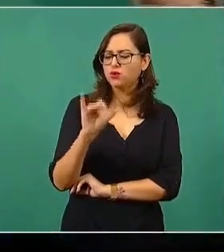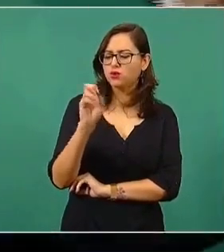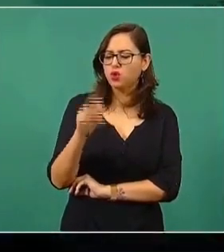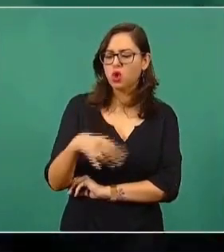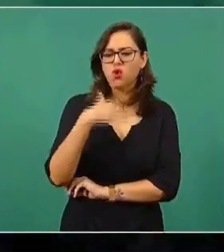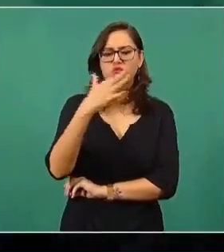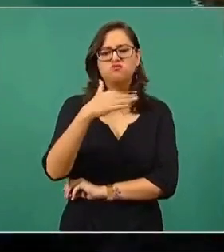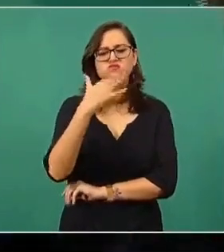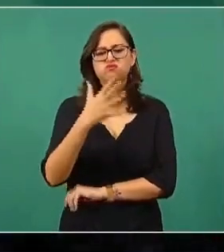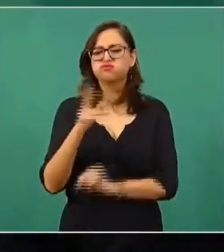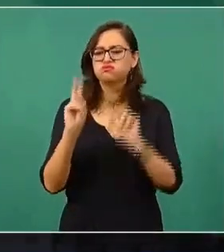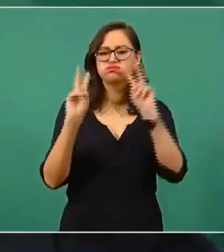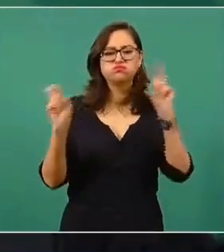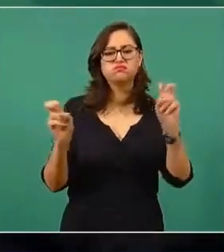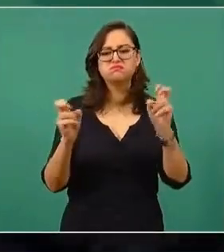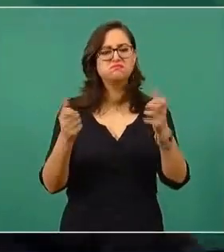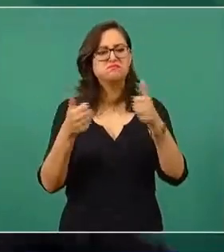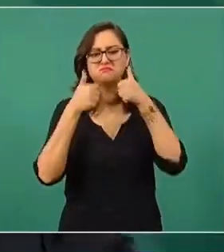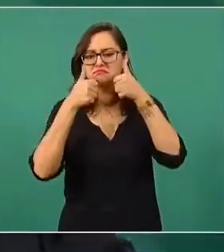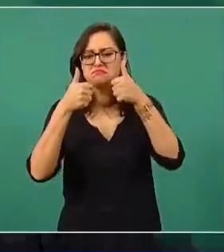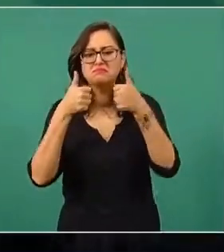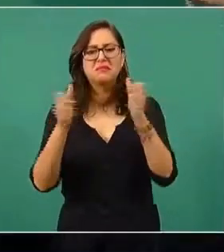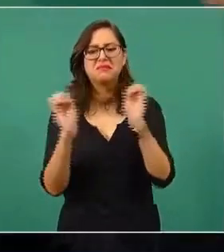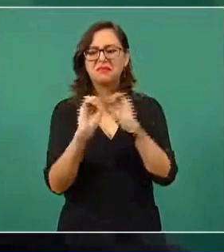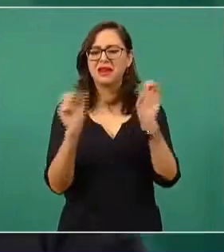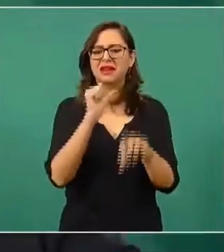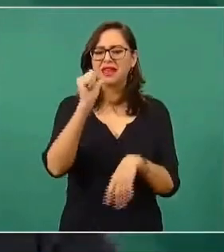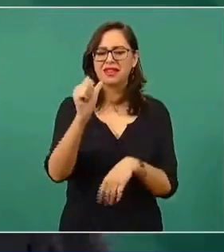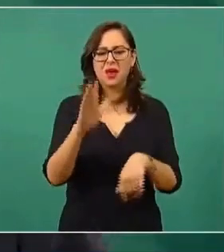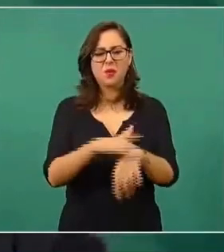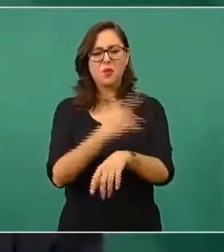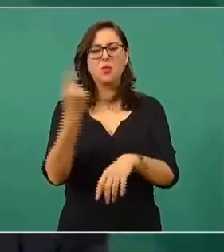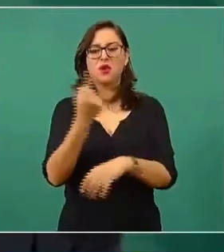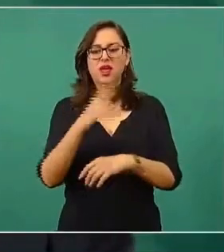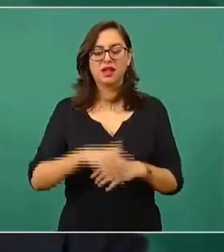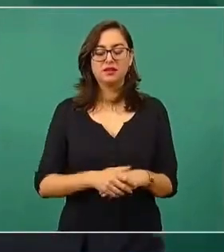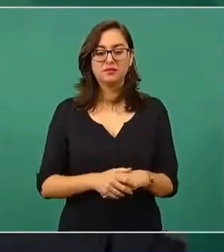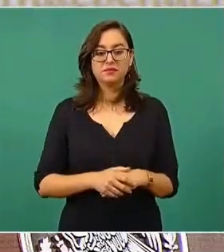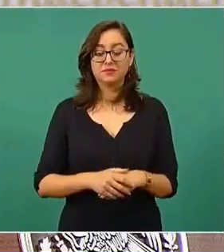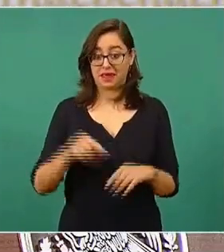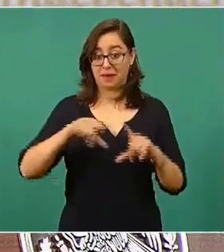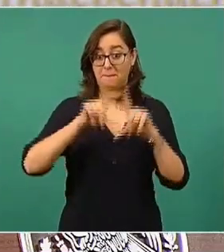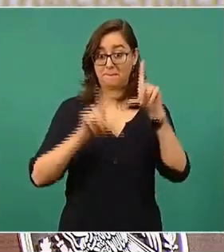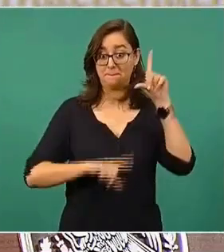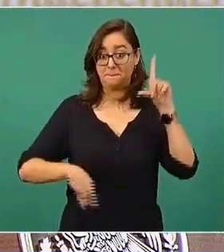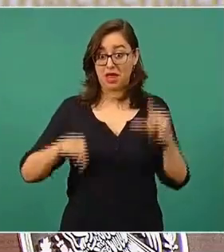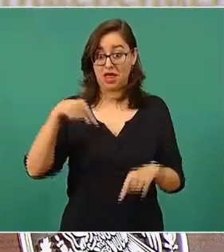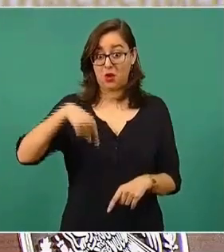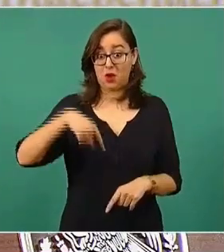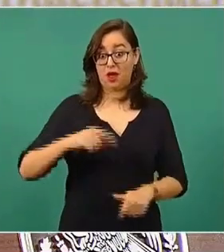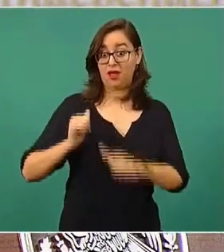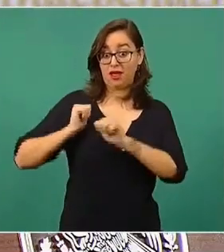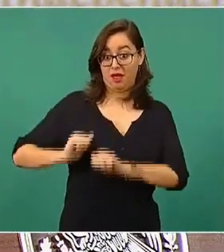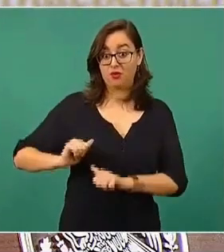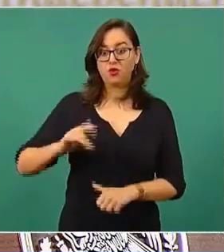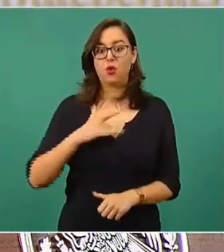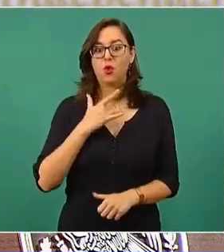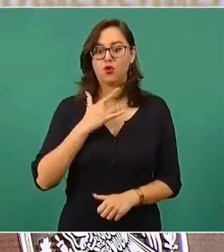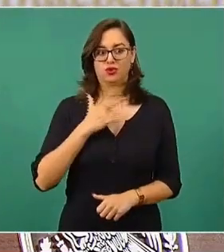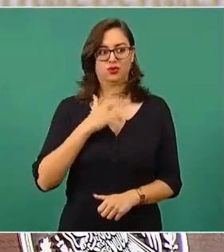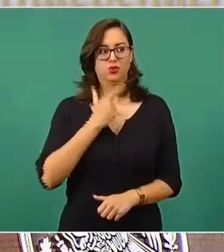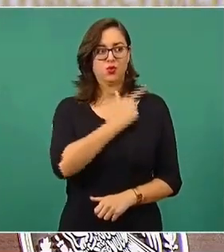Si queremos imitar, ¿no?, lo que hacen en Europa o en otros países, ¿por